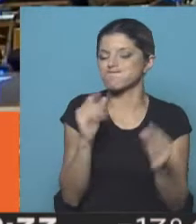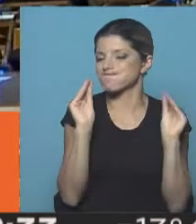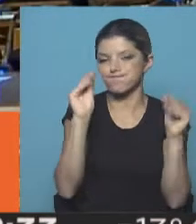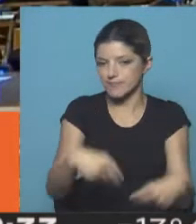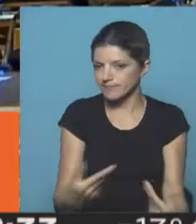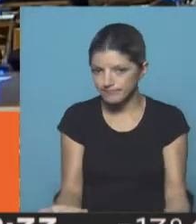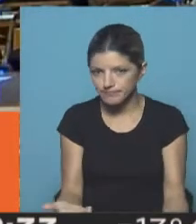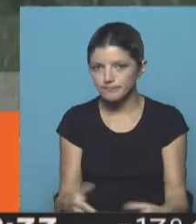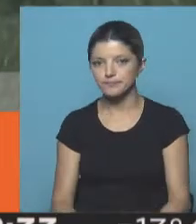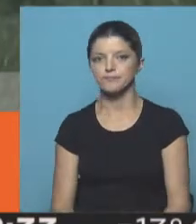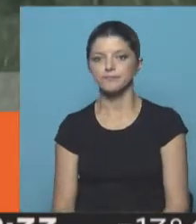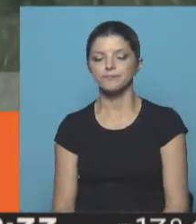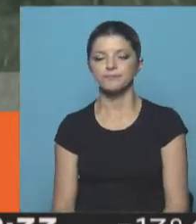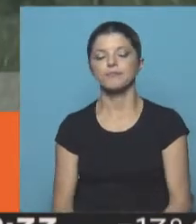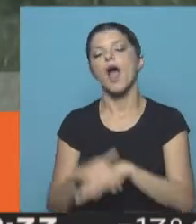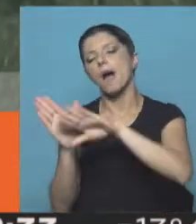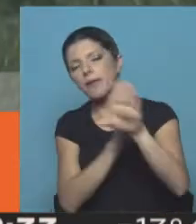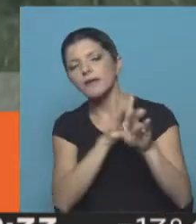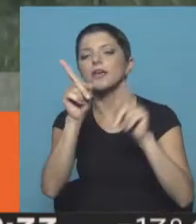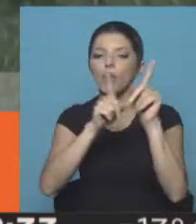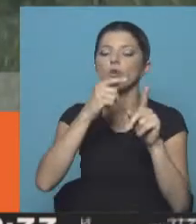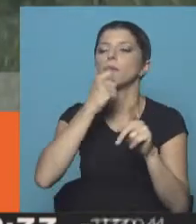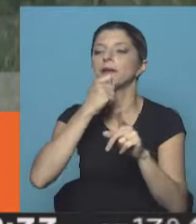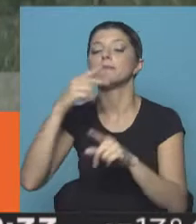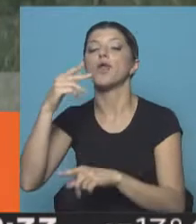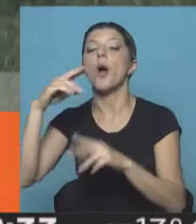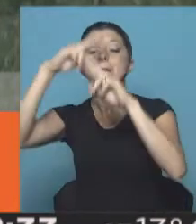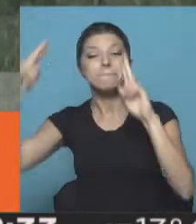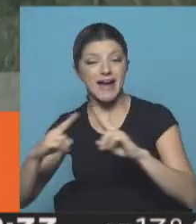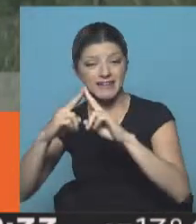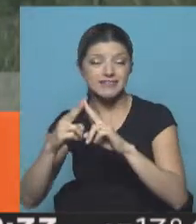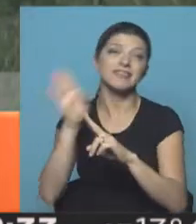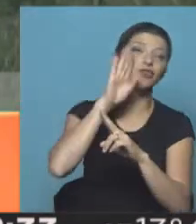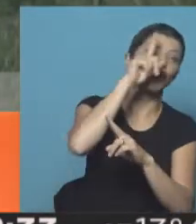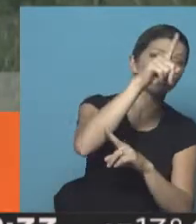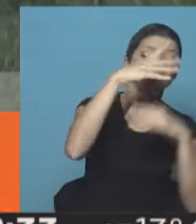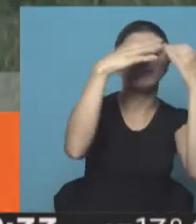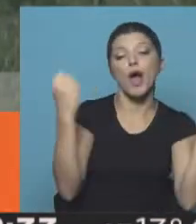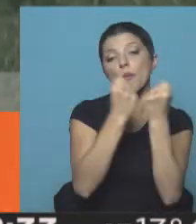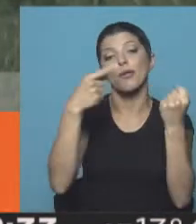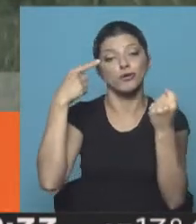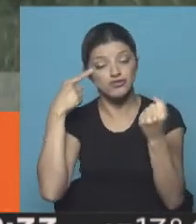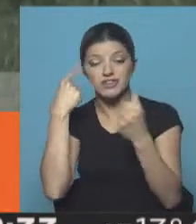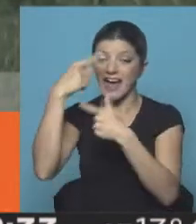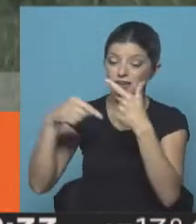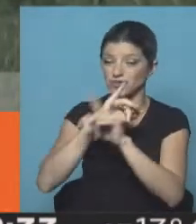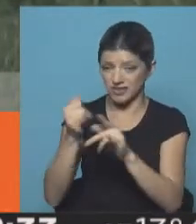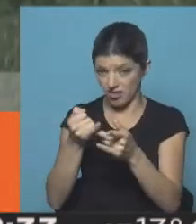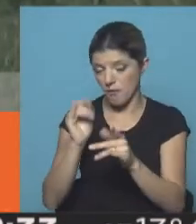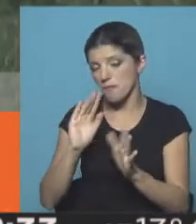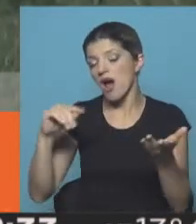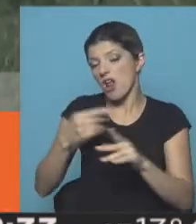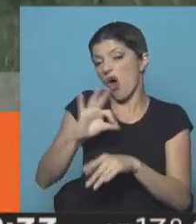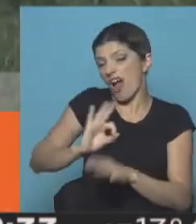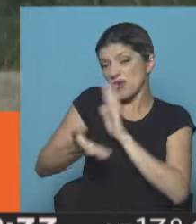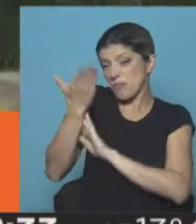de las Naciones Unidas, más allá de los acuerdos de París y más allá del acuerdo entre los Estados Unidos y China a fines de diciembre del año pasado. Si